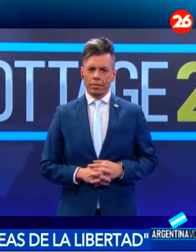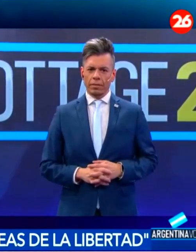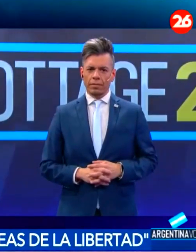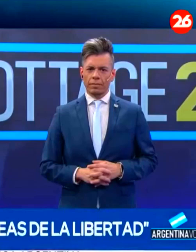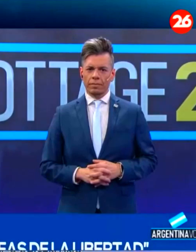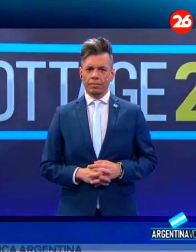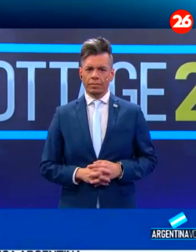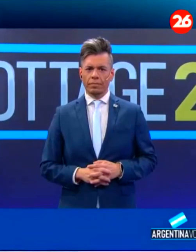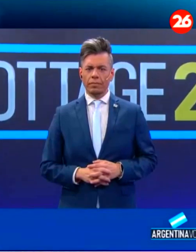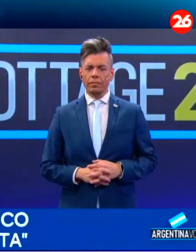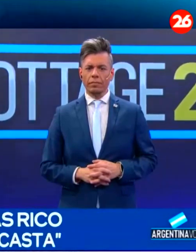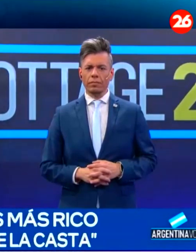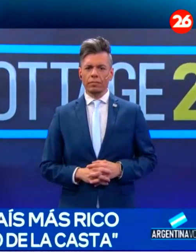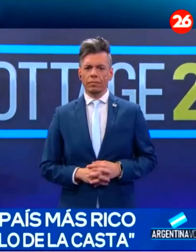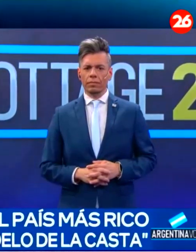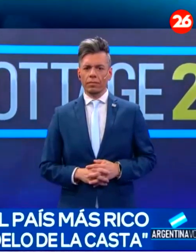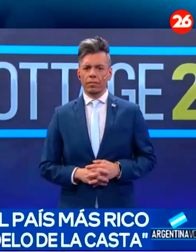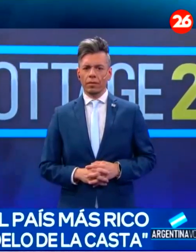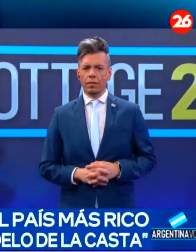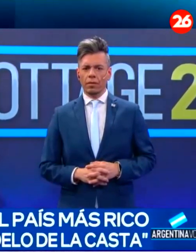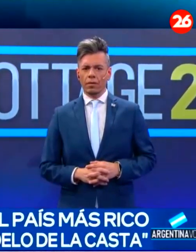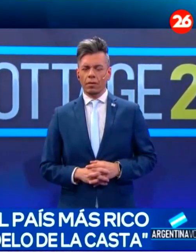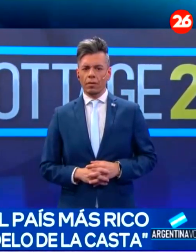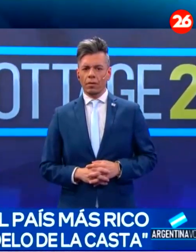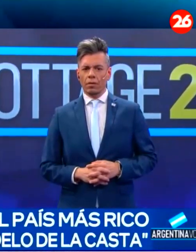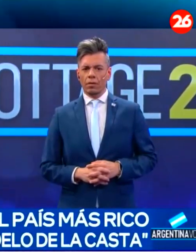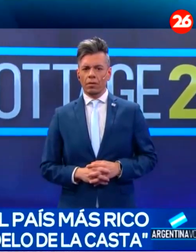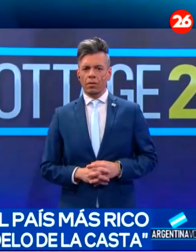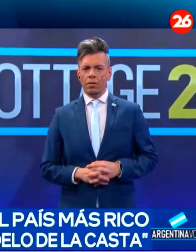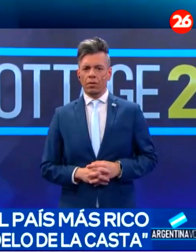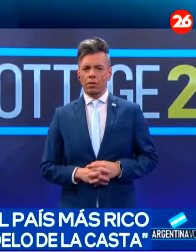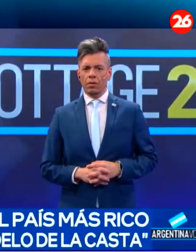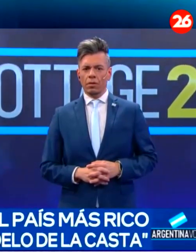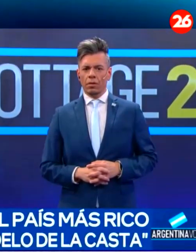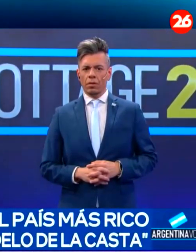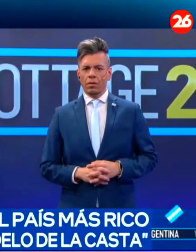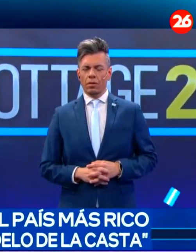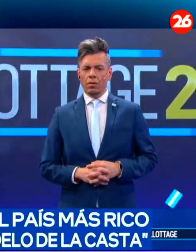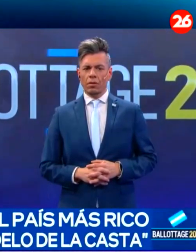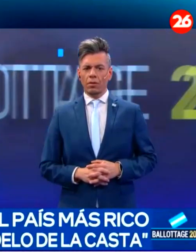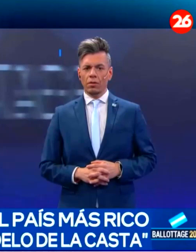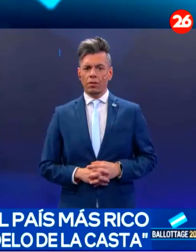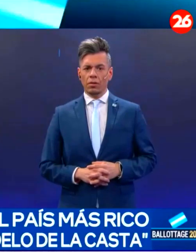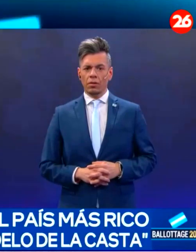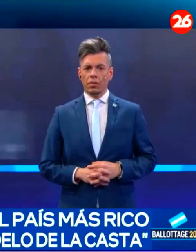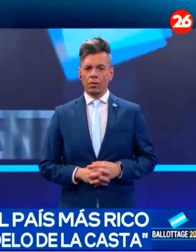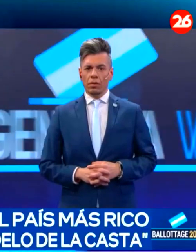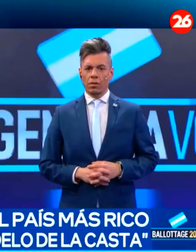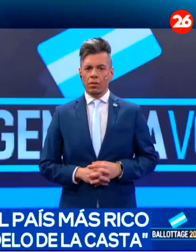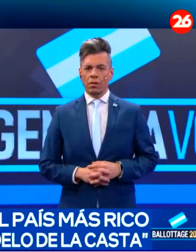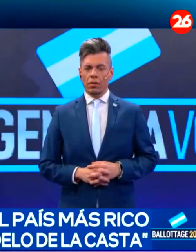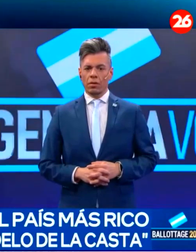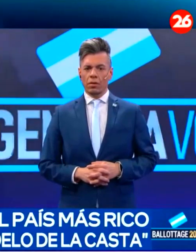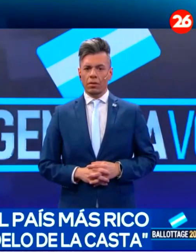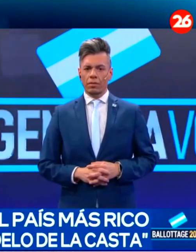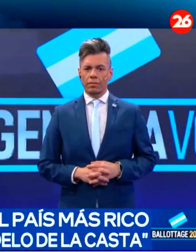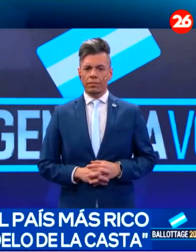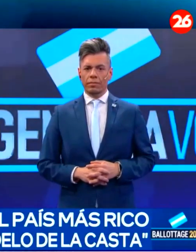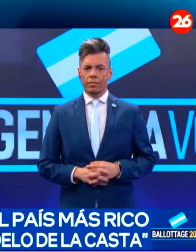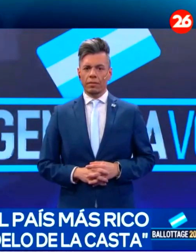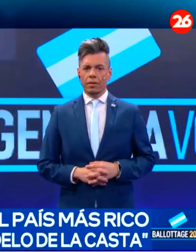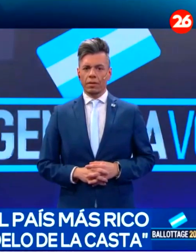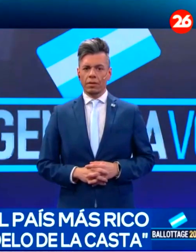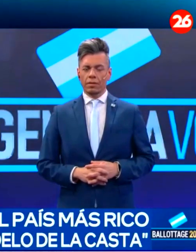cuánto gastaban... Ustedes no hacían anuncios de Facebook, directamente video, posteaban. Sí, video. Y yo que soy... Orgánicamente, como se... graba, no cobro, así que doy